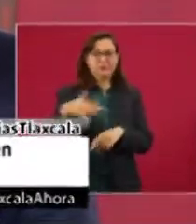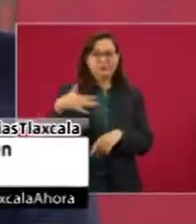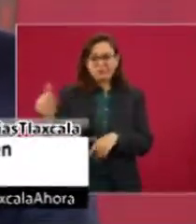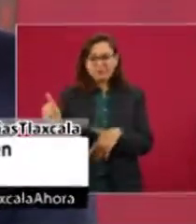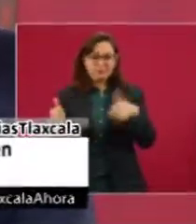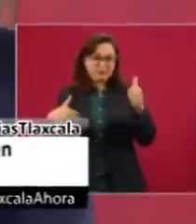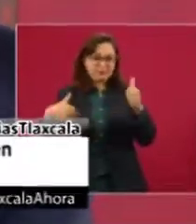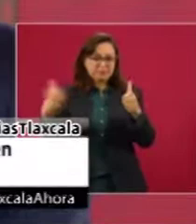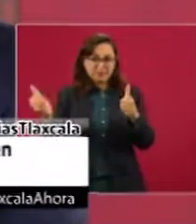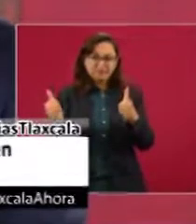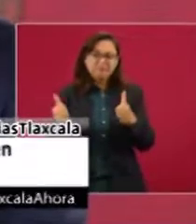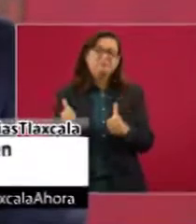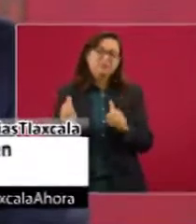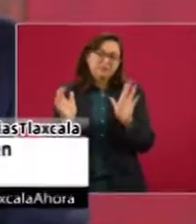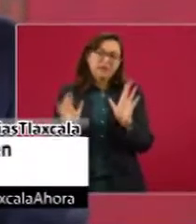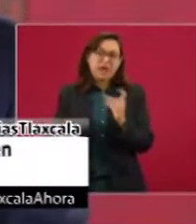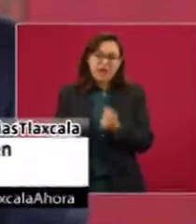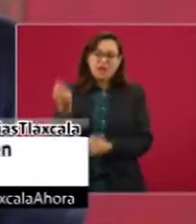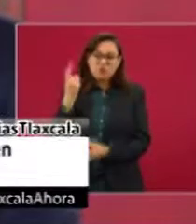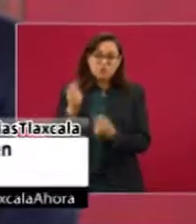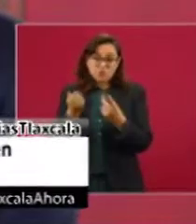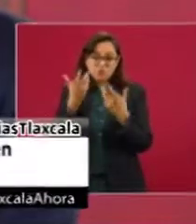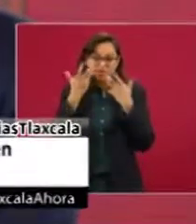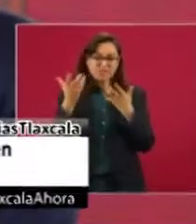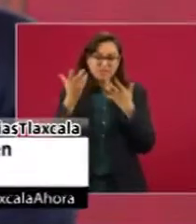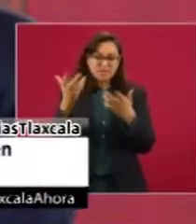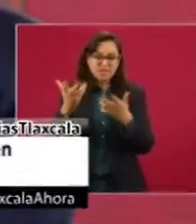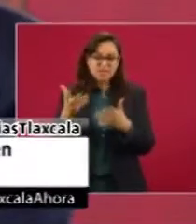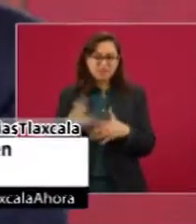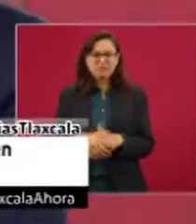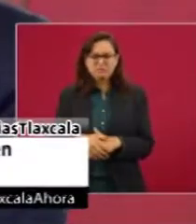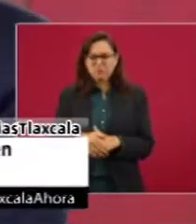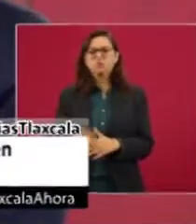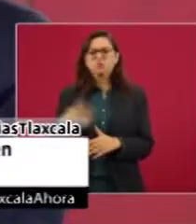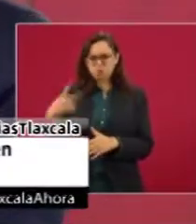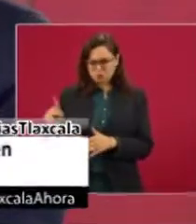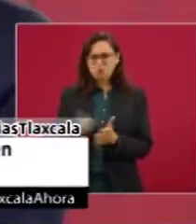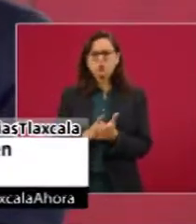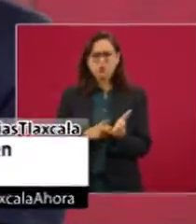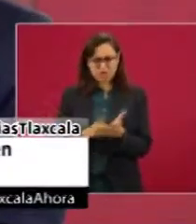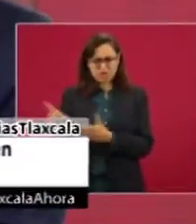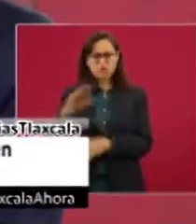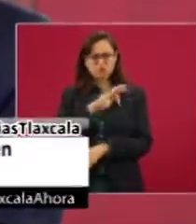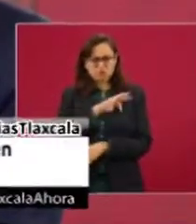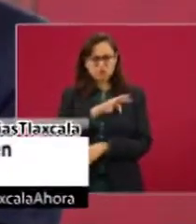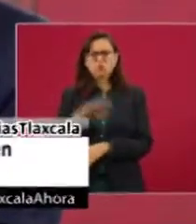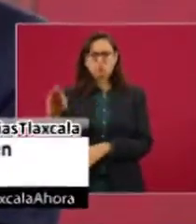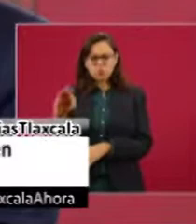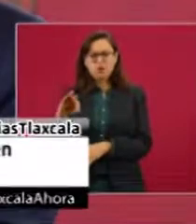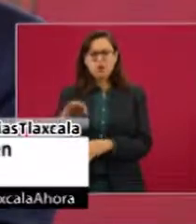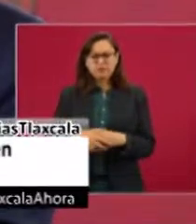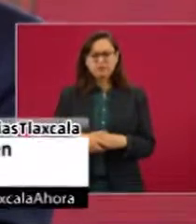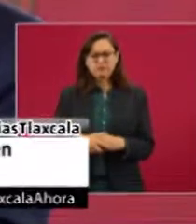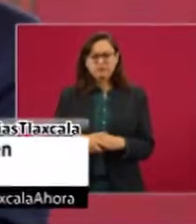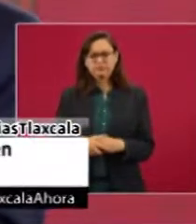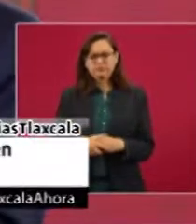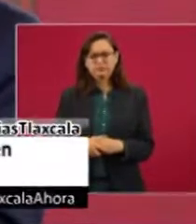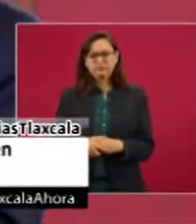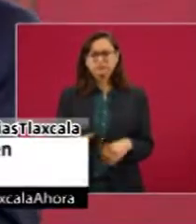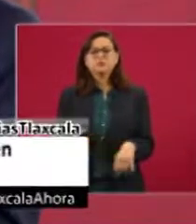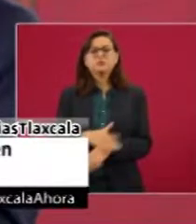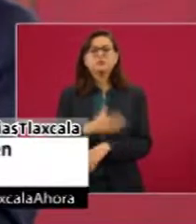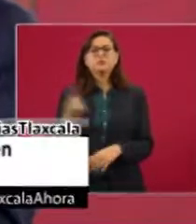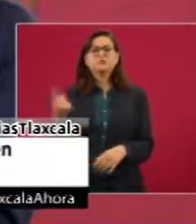María Elena Álvarez Bullía, se abocará a los fideicomisos asociados a la ciencia. El secretario del Bienestar, Javier May, analizará el